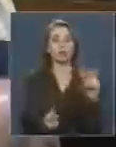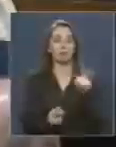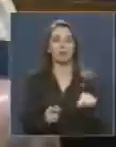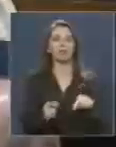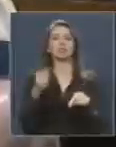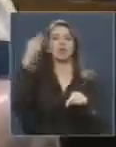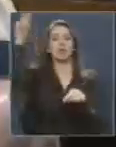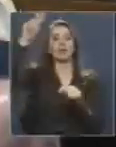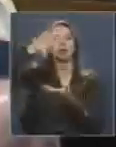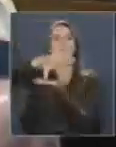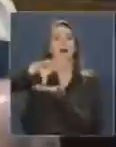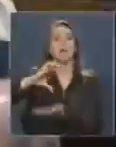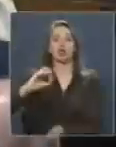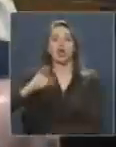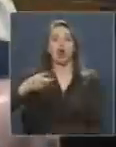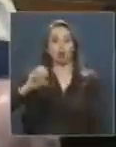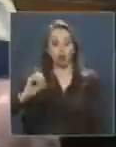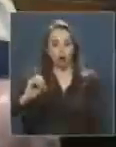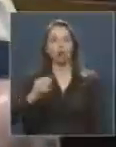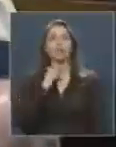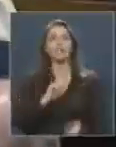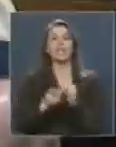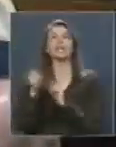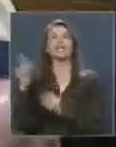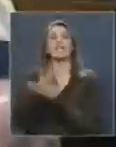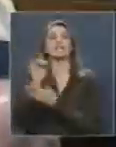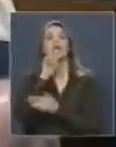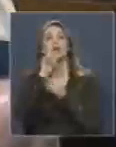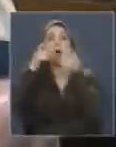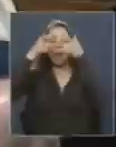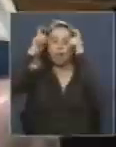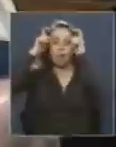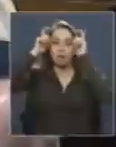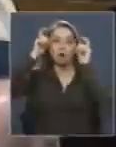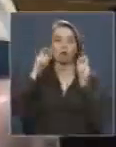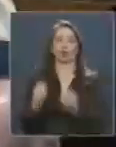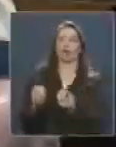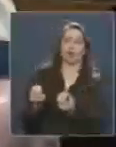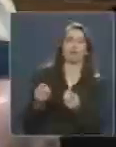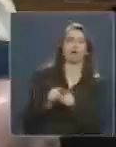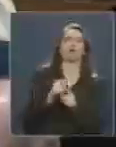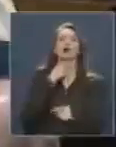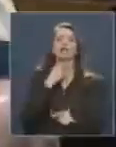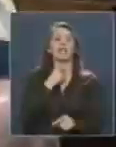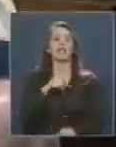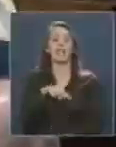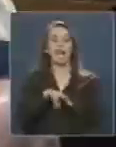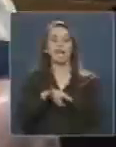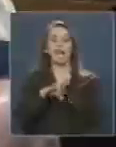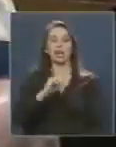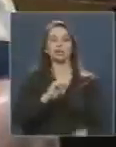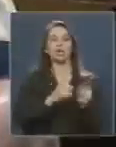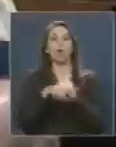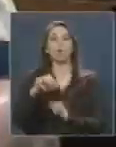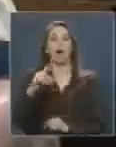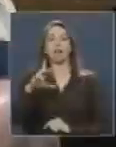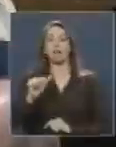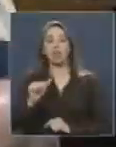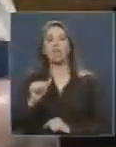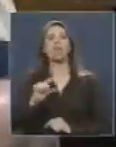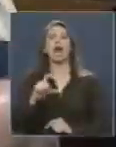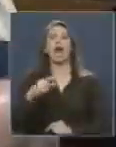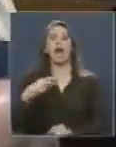congaleses. Pretender demonizar al Che es tan grotesco como pretender demonizar a Nehru, a Mandela, a